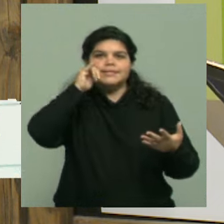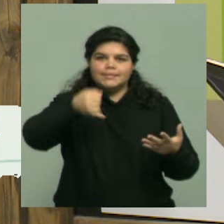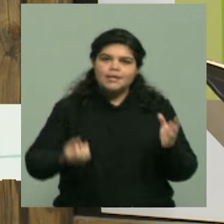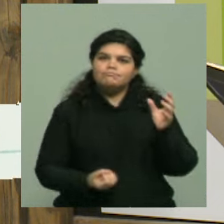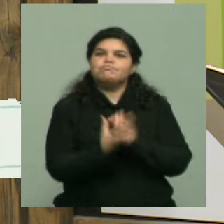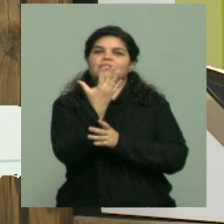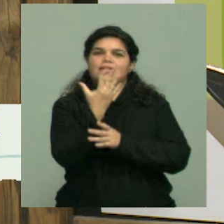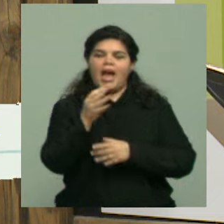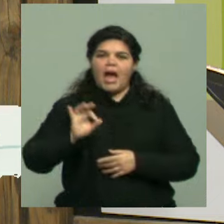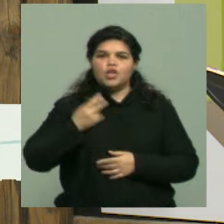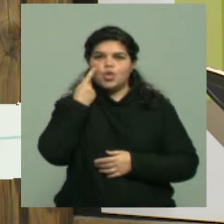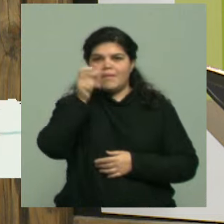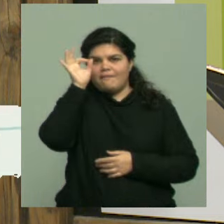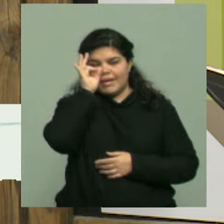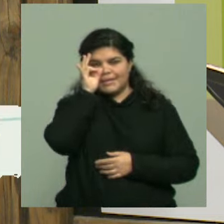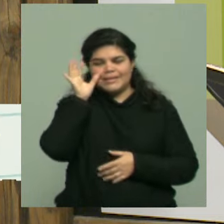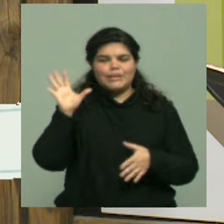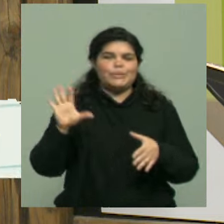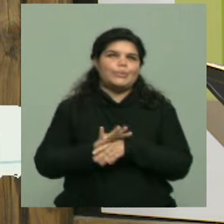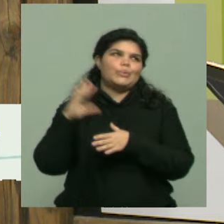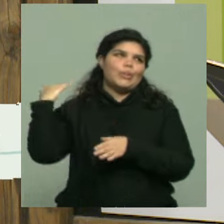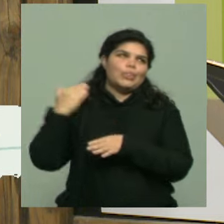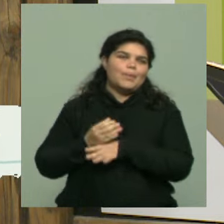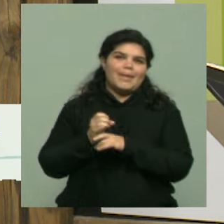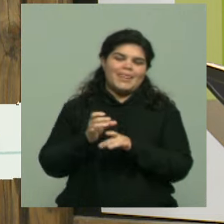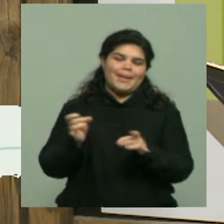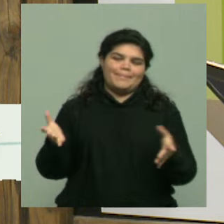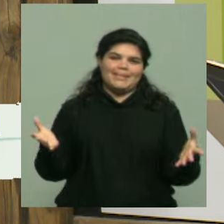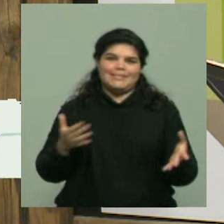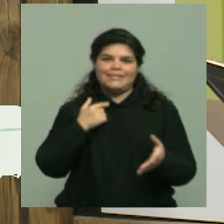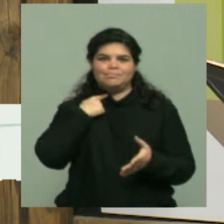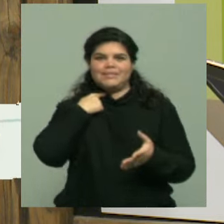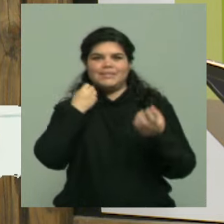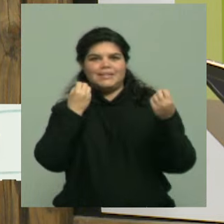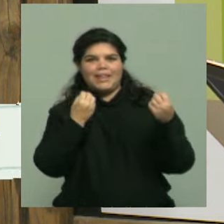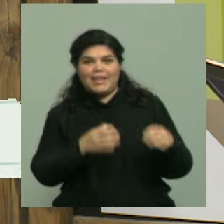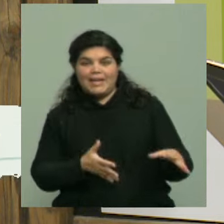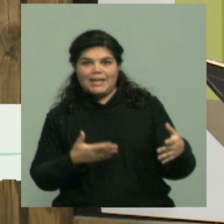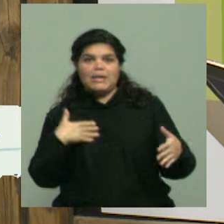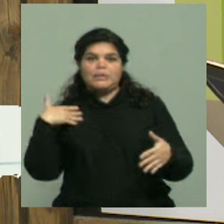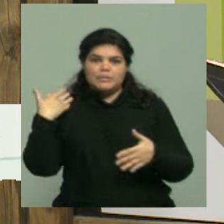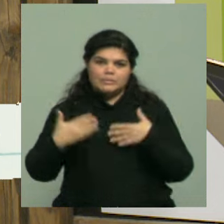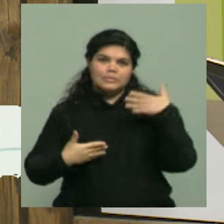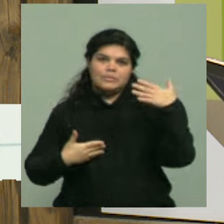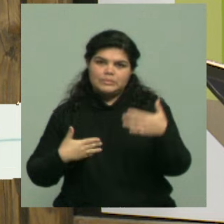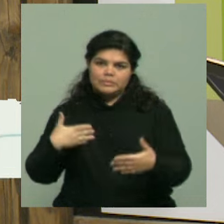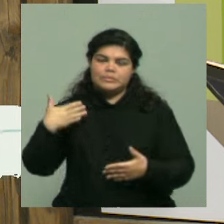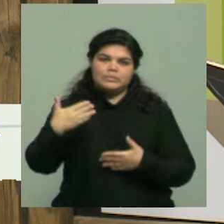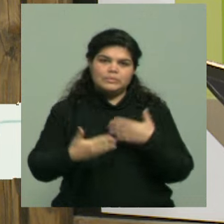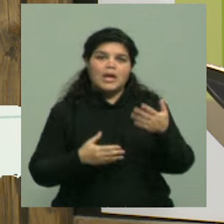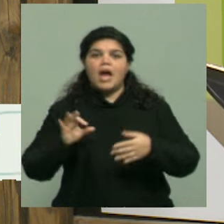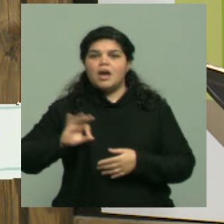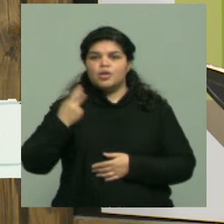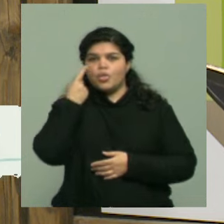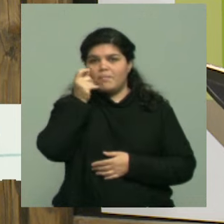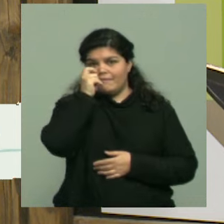2020, nos agarra la pandemia. Así que tenemos que dejarlo de hacer. Y en el 2021, volviendo con